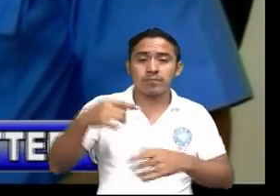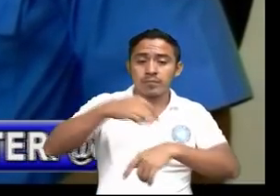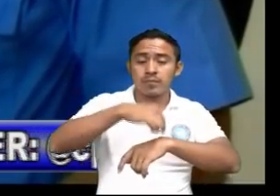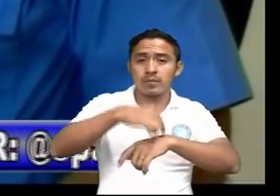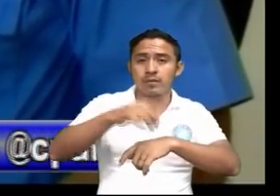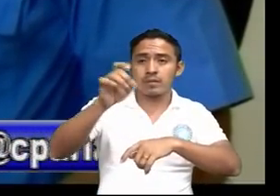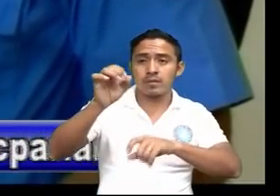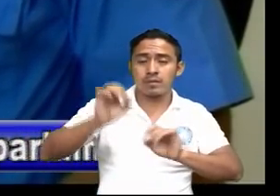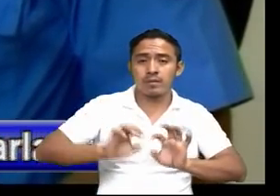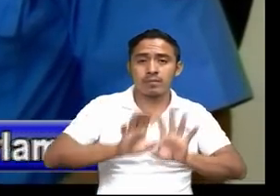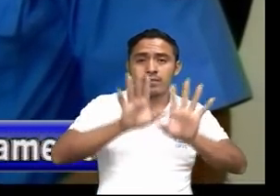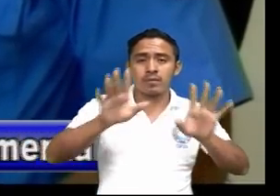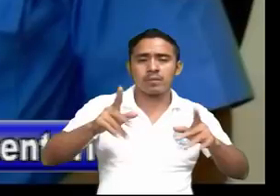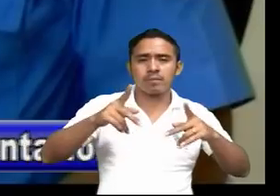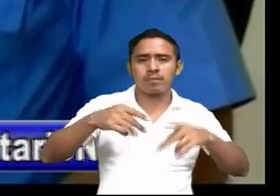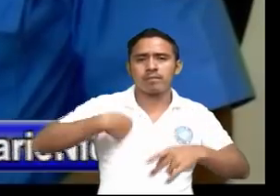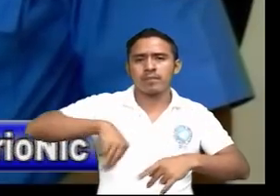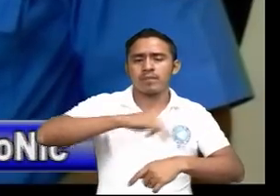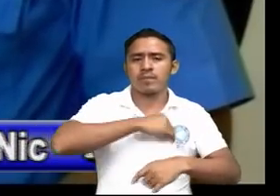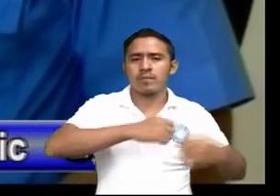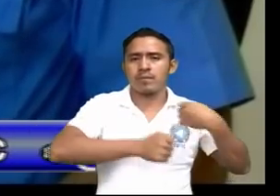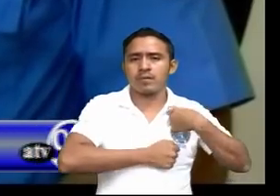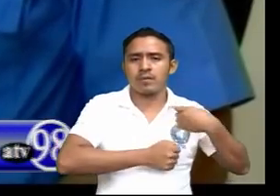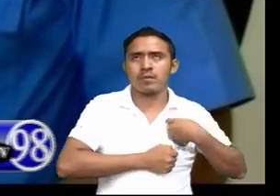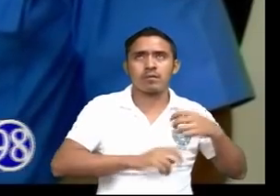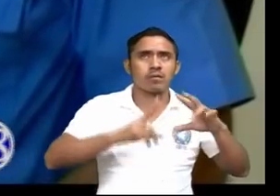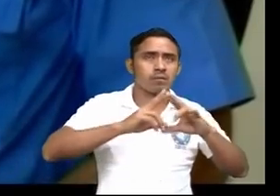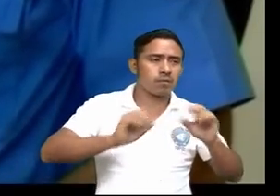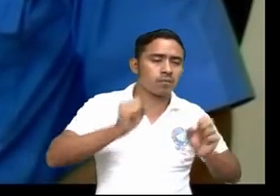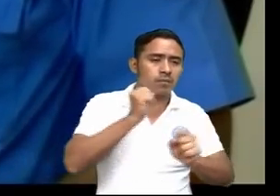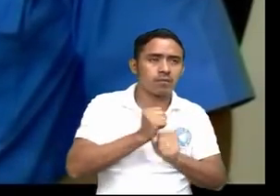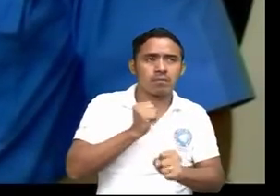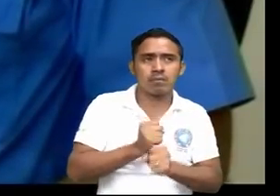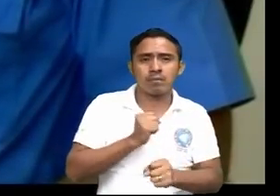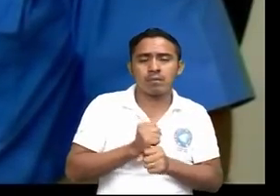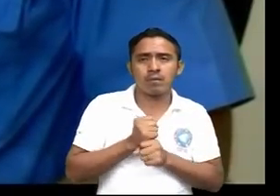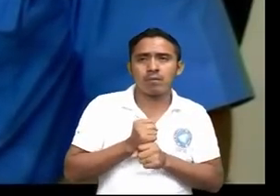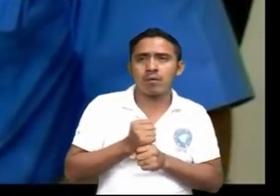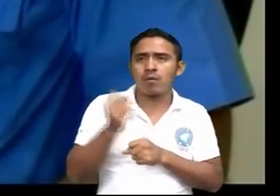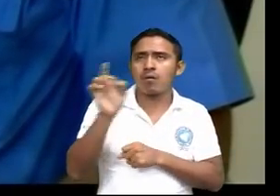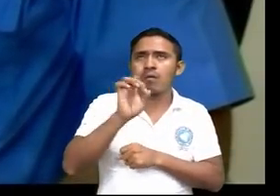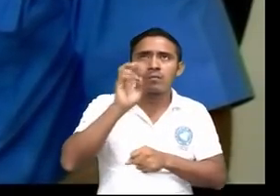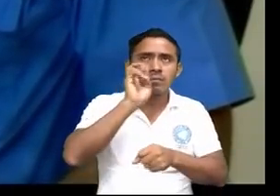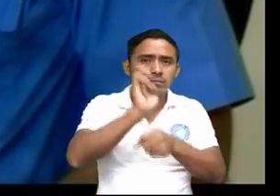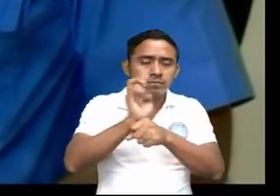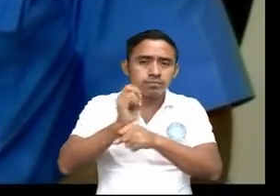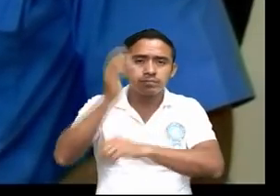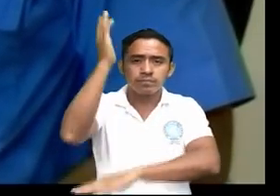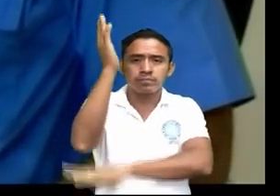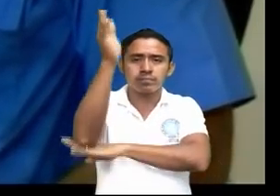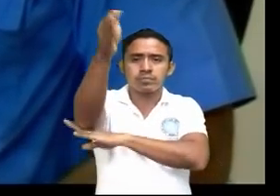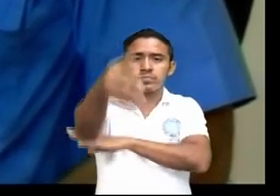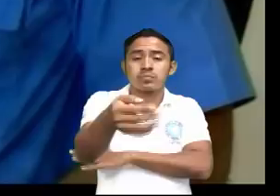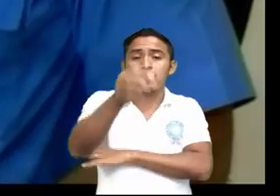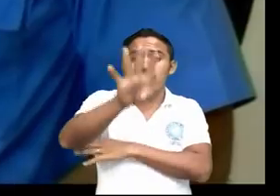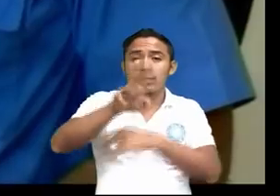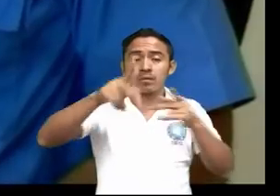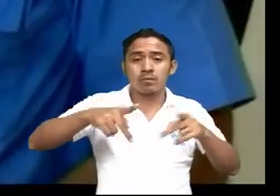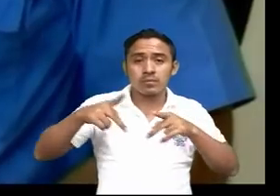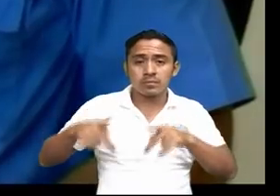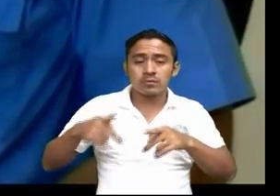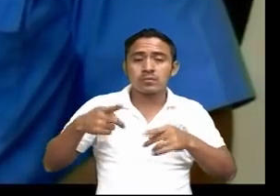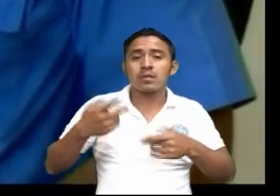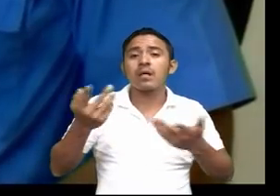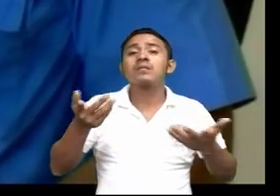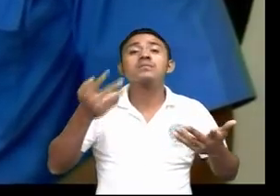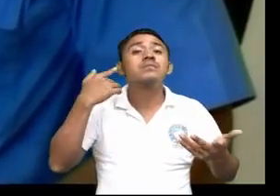mañana, miembros del Ejército de Nicaragua que realizan labores de seguridad fronteriza capturaron 4 sujetos